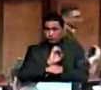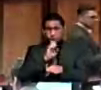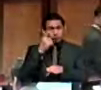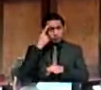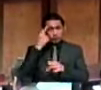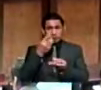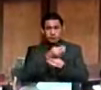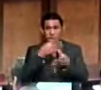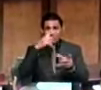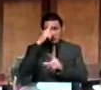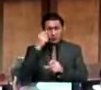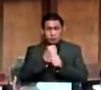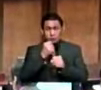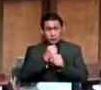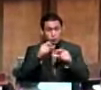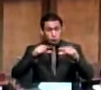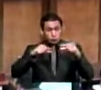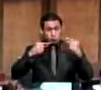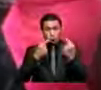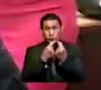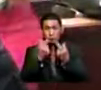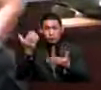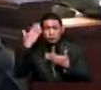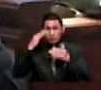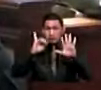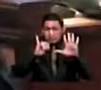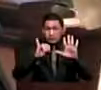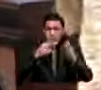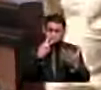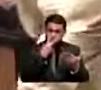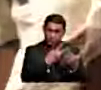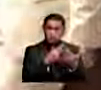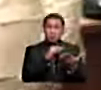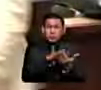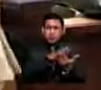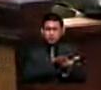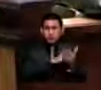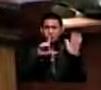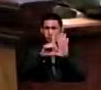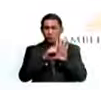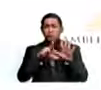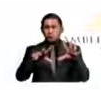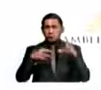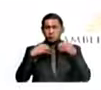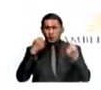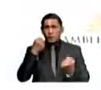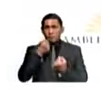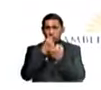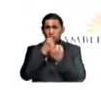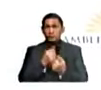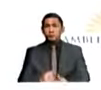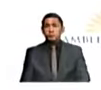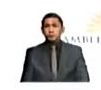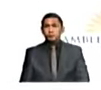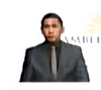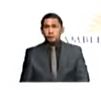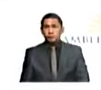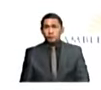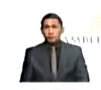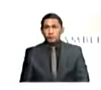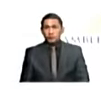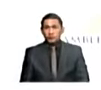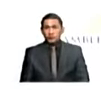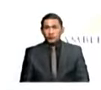En el Partido Social Cristiano ya analizaron el proyecto de ley. También están dispuestos a apoyar la iniciativa. Definitivamente, hay un concepto que es